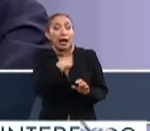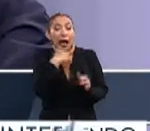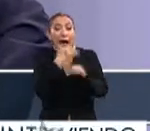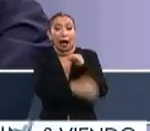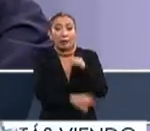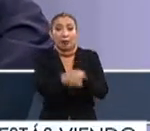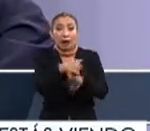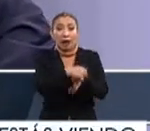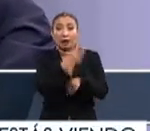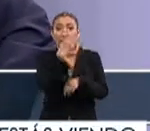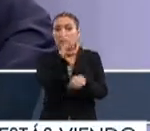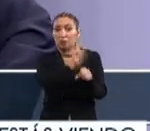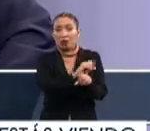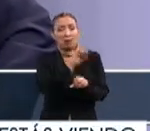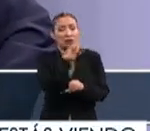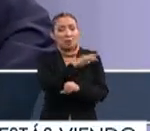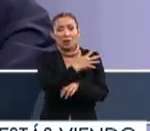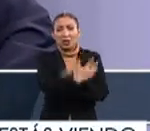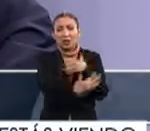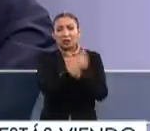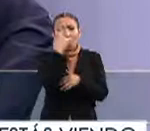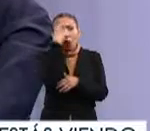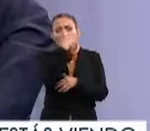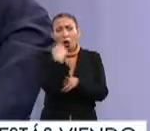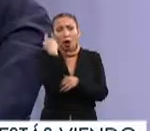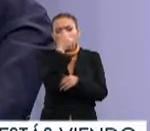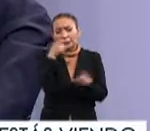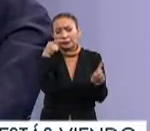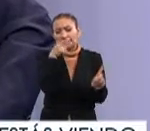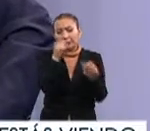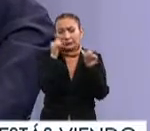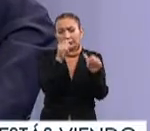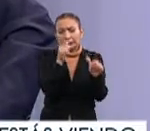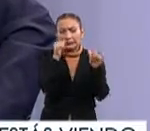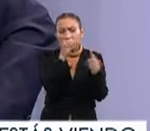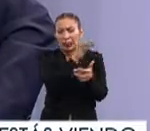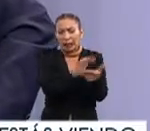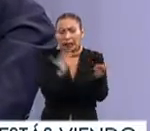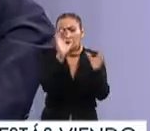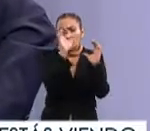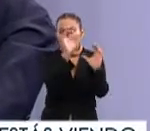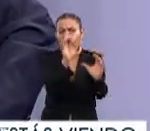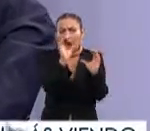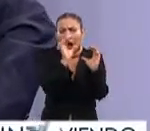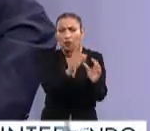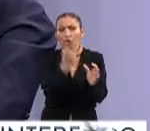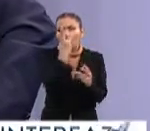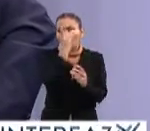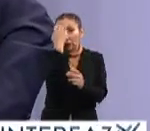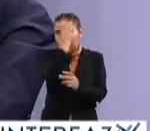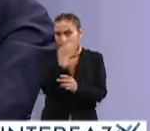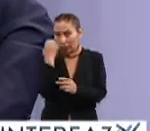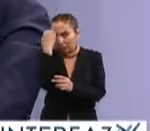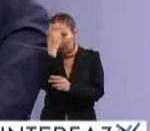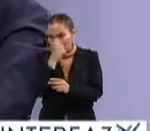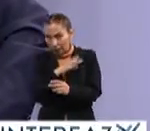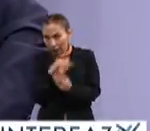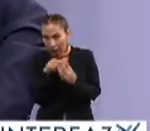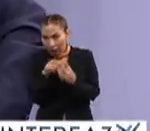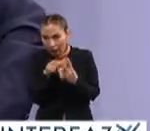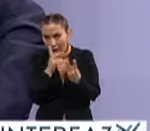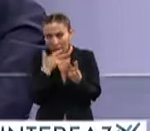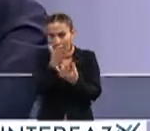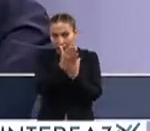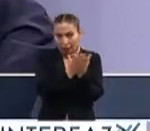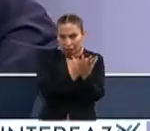en poco menos de 3 semanas, son 15 horas. Dedicarse, leer cuidadosamente. Hay 2 exámenes, a